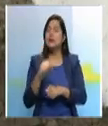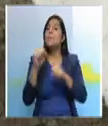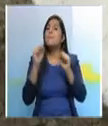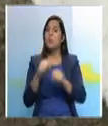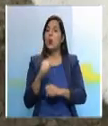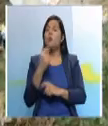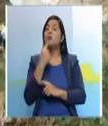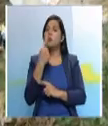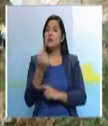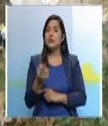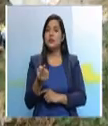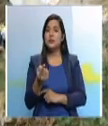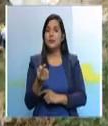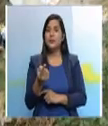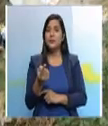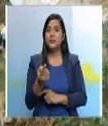es